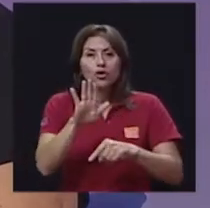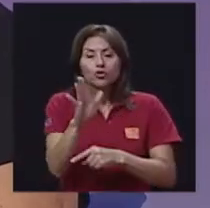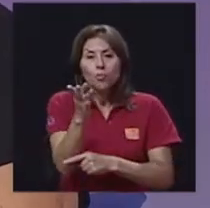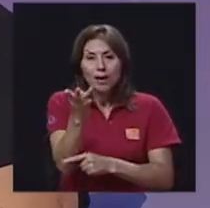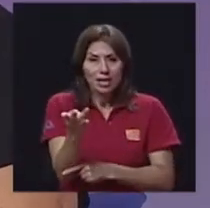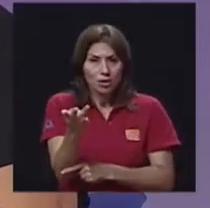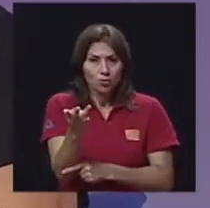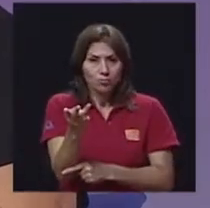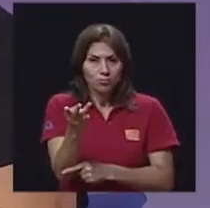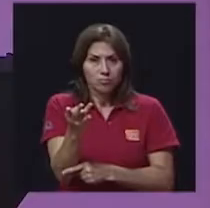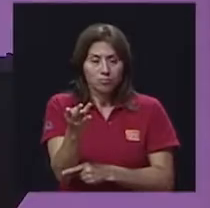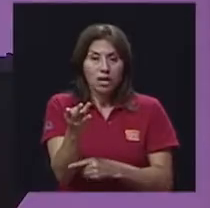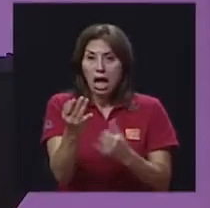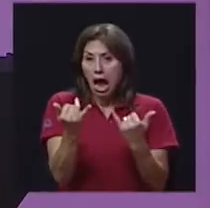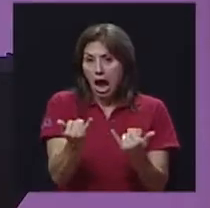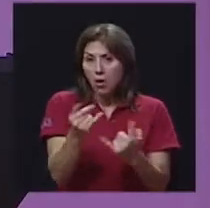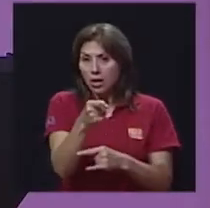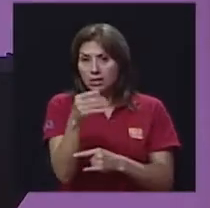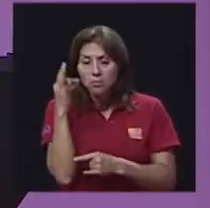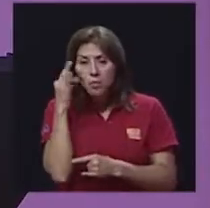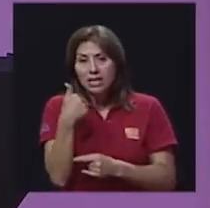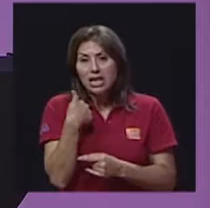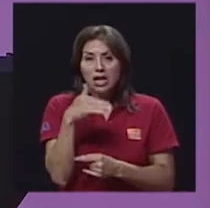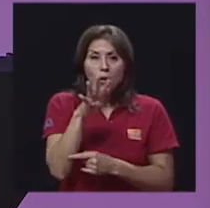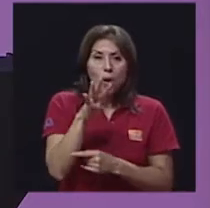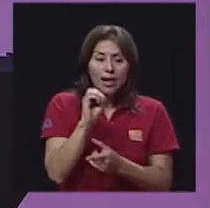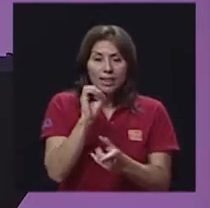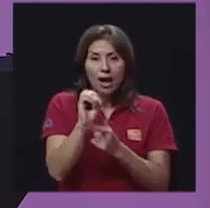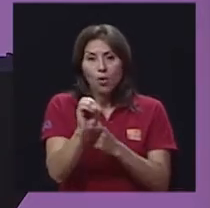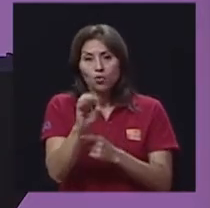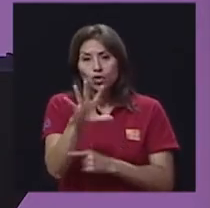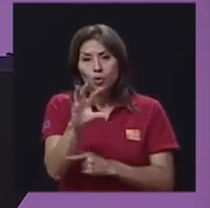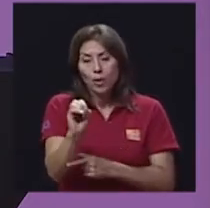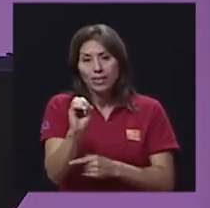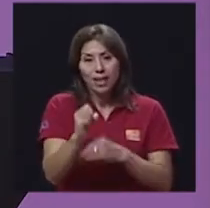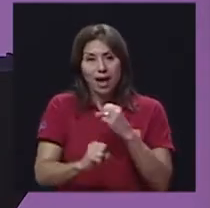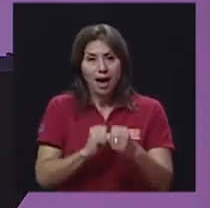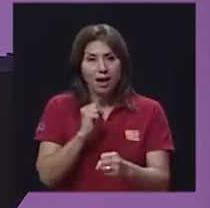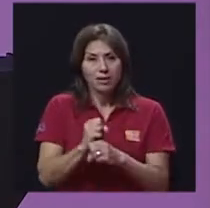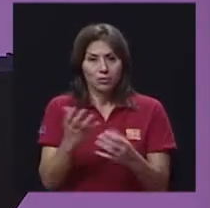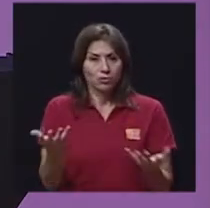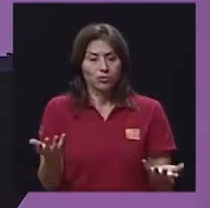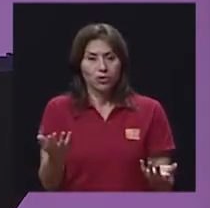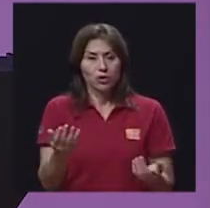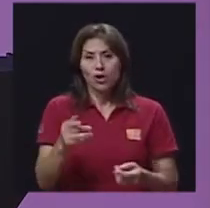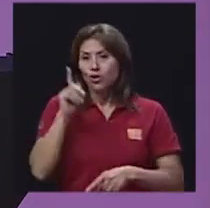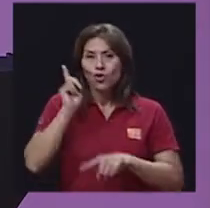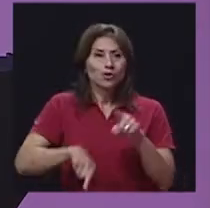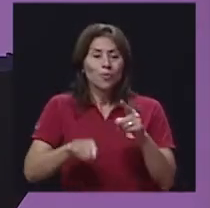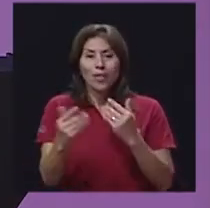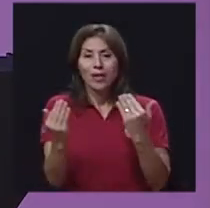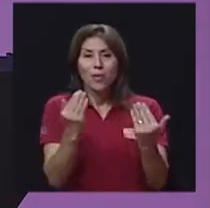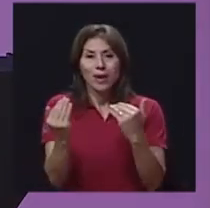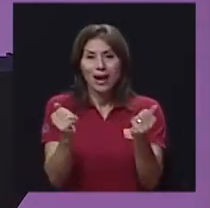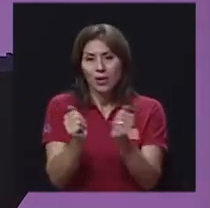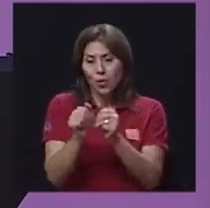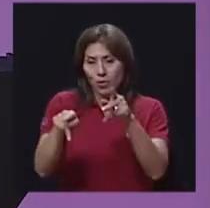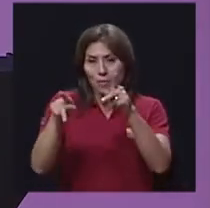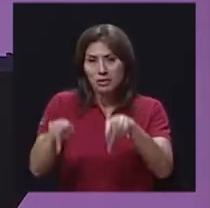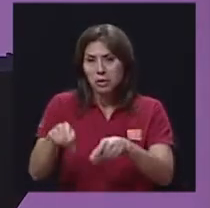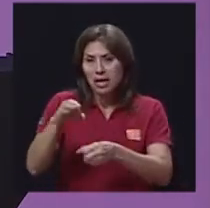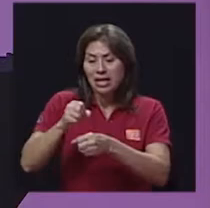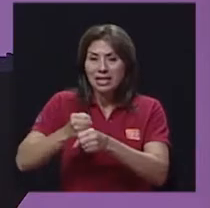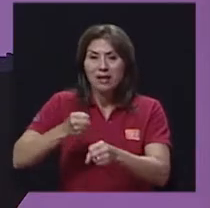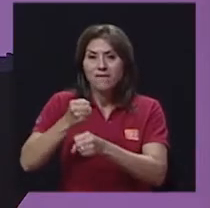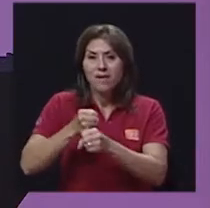vida, que ahora tenga 40, 50 años, no se puede comparar con el señor que efectivamente tiene un ingreso económico, ya sea una finca, que ya